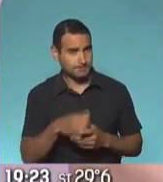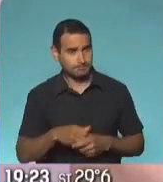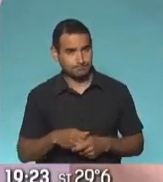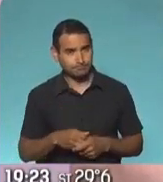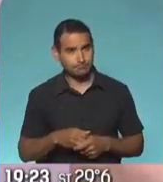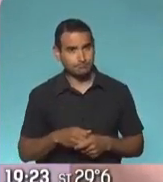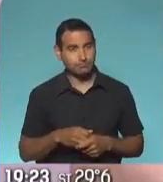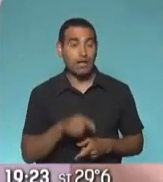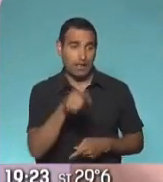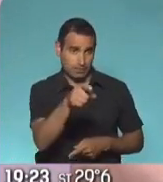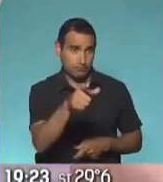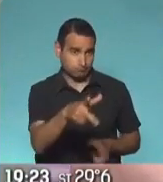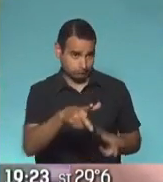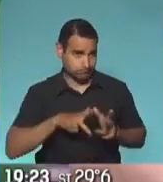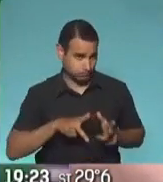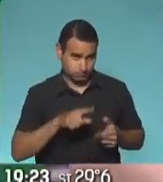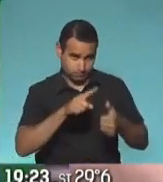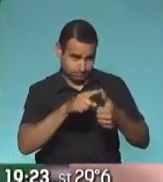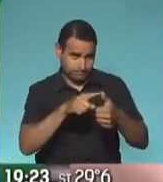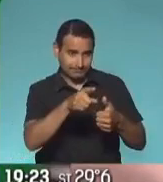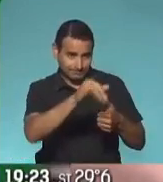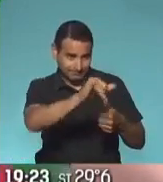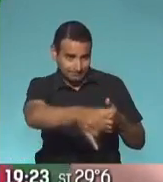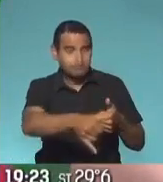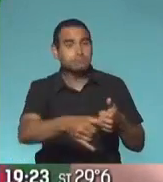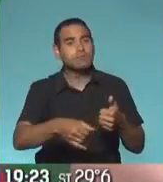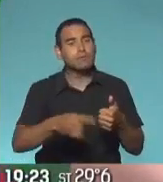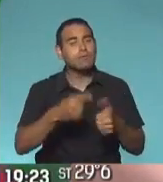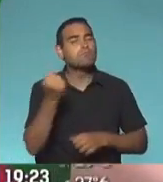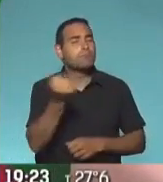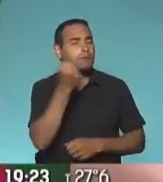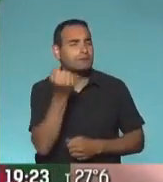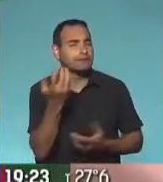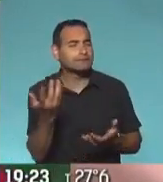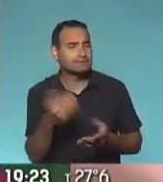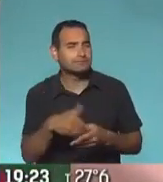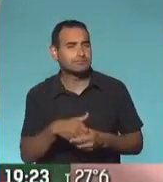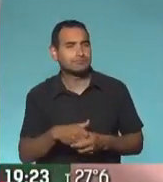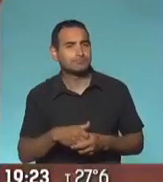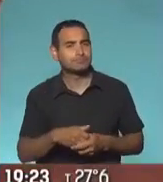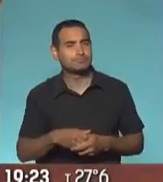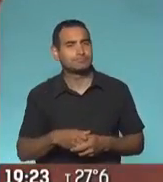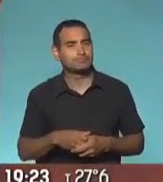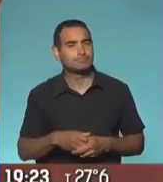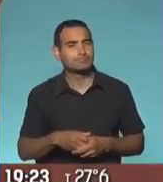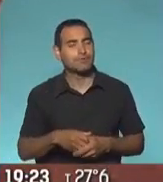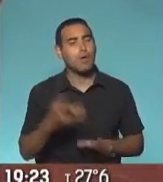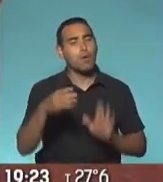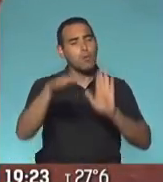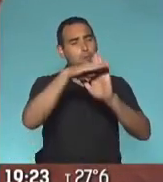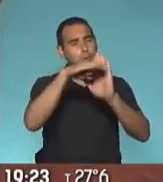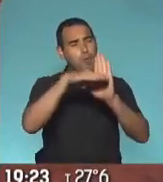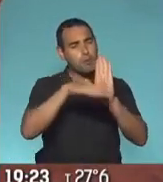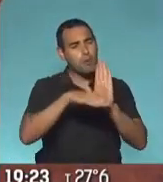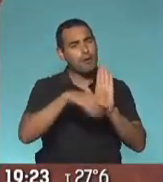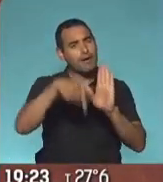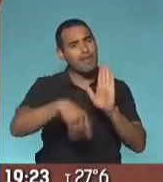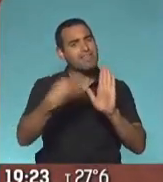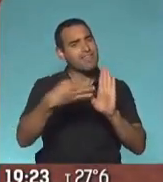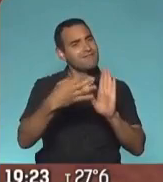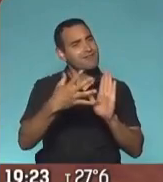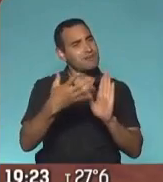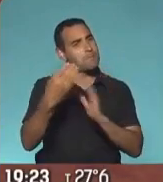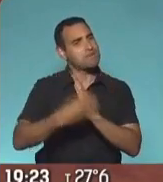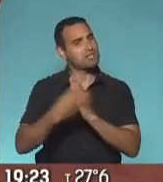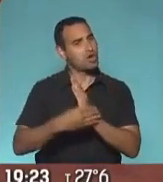Ese es uno, sin lugar a dudas, y en realidad lo importante es que el protocolo ahora tenga rango